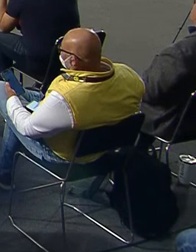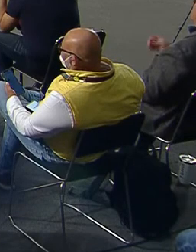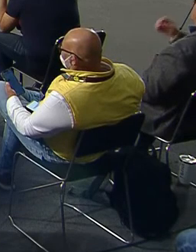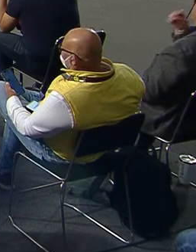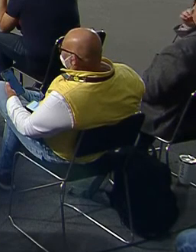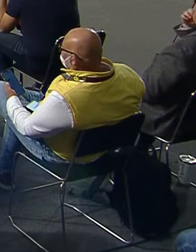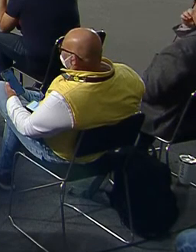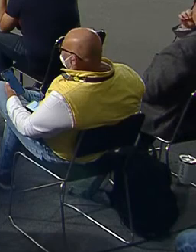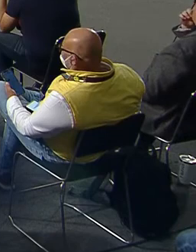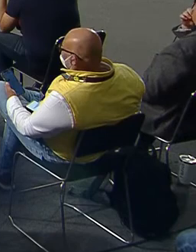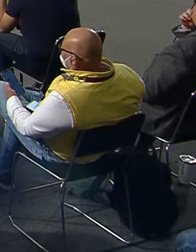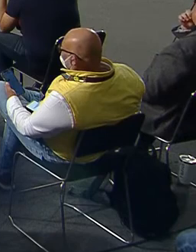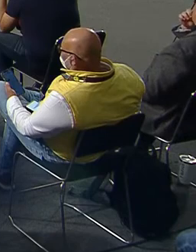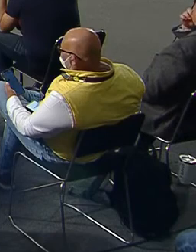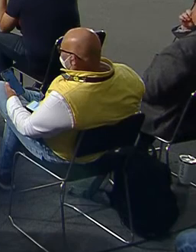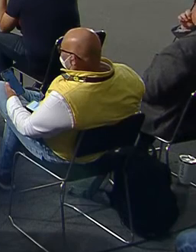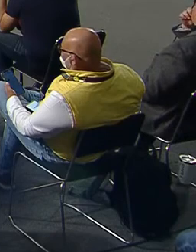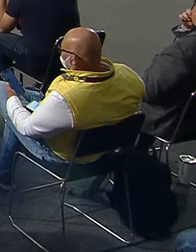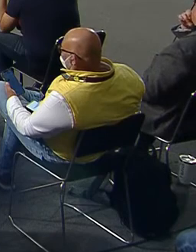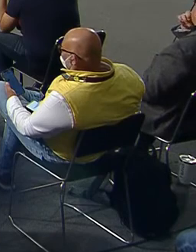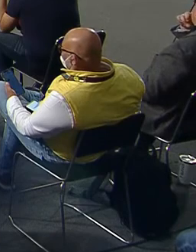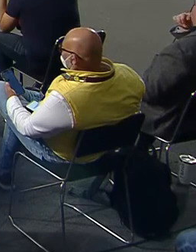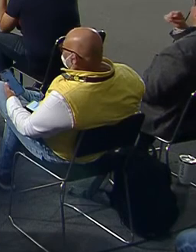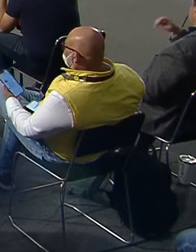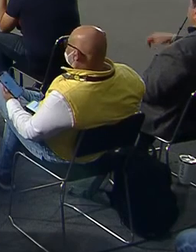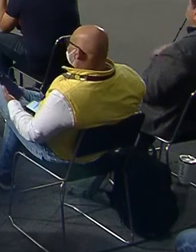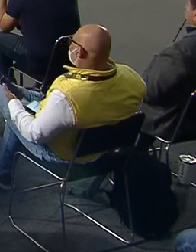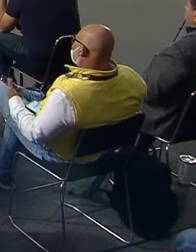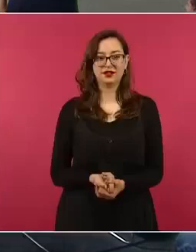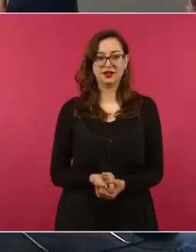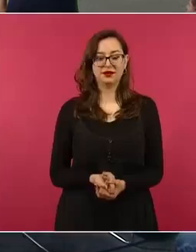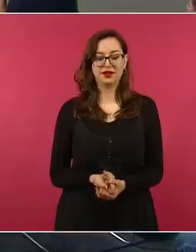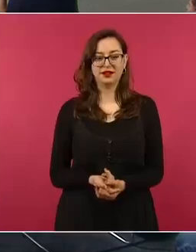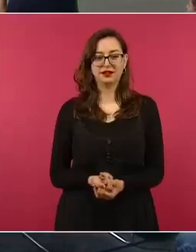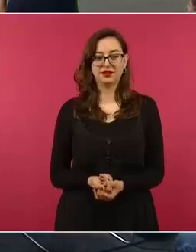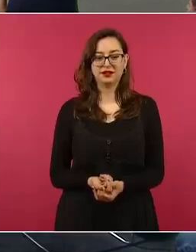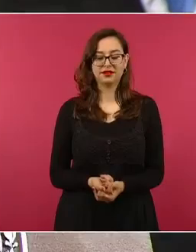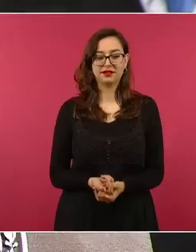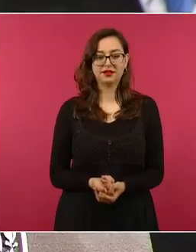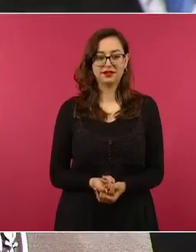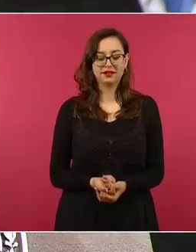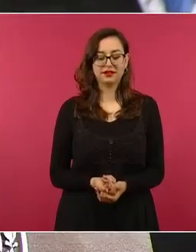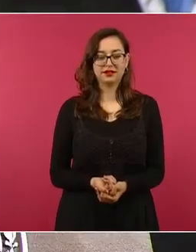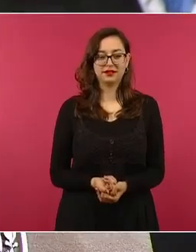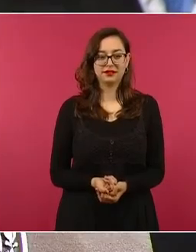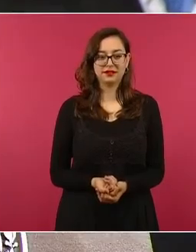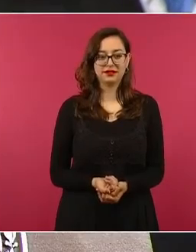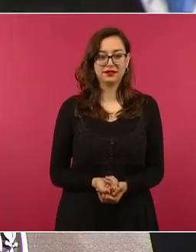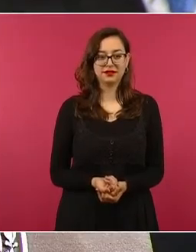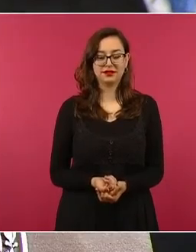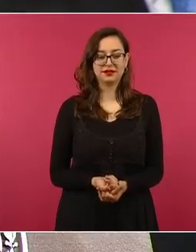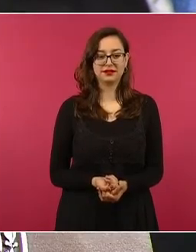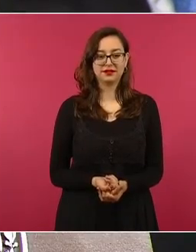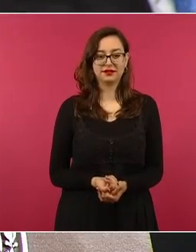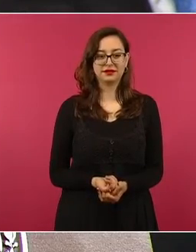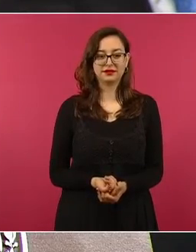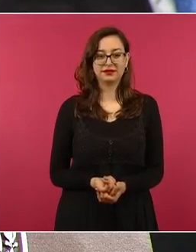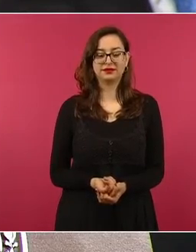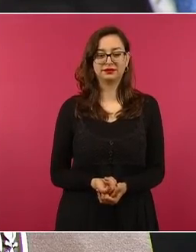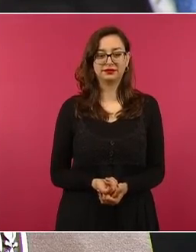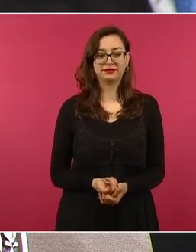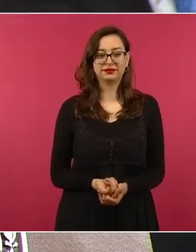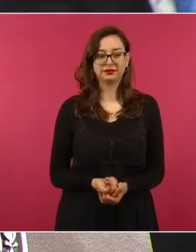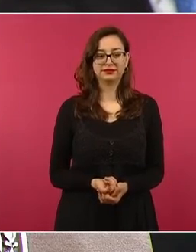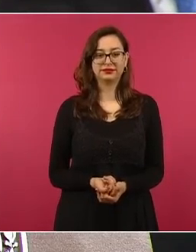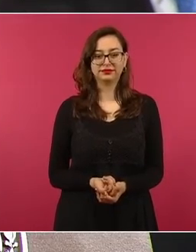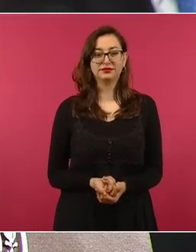Pero miren también cómo estaba, pon el de, no te dio este Jesse de los